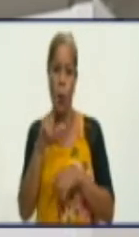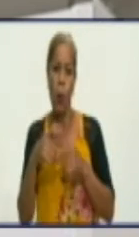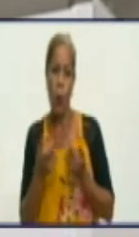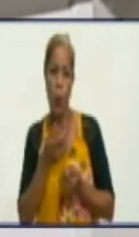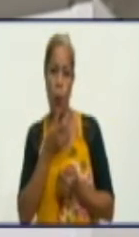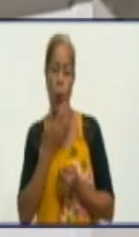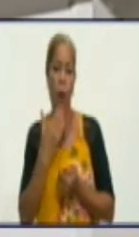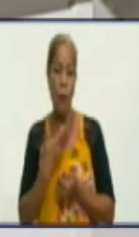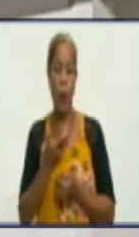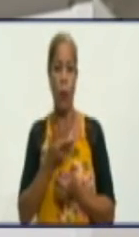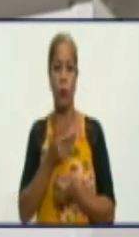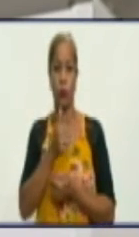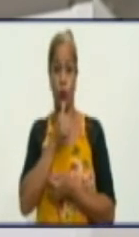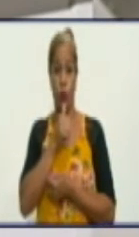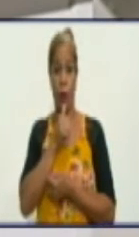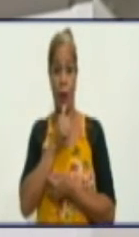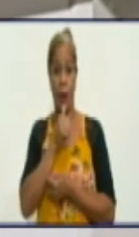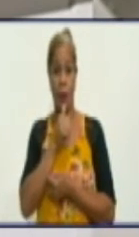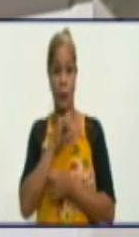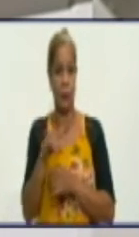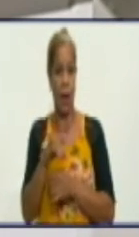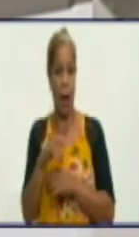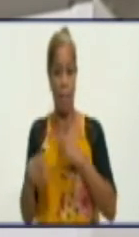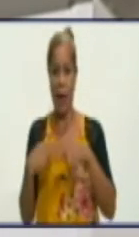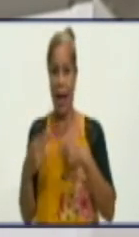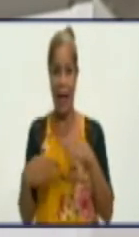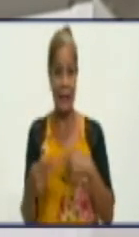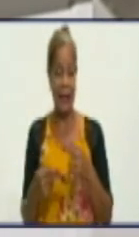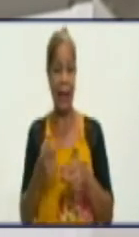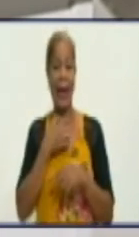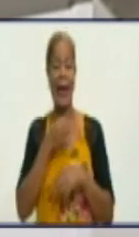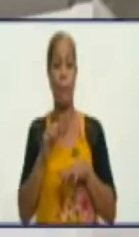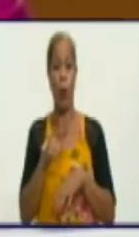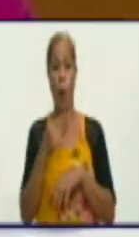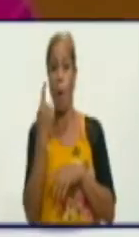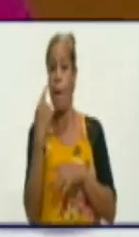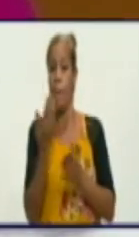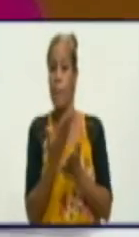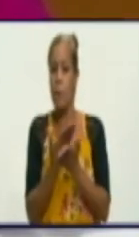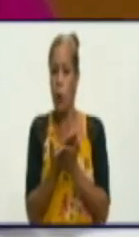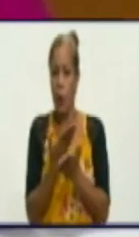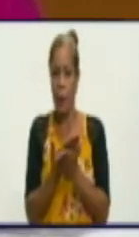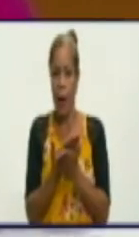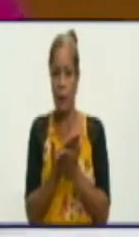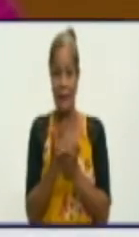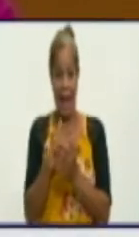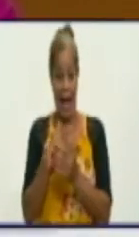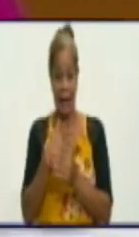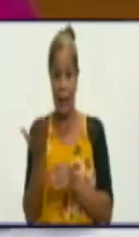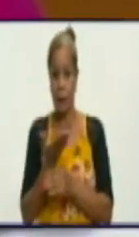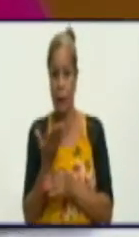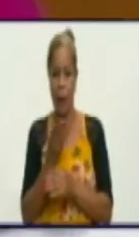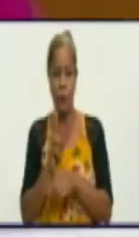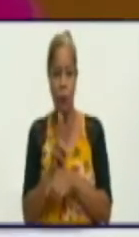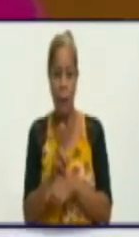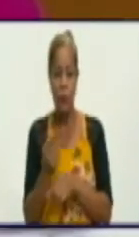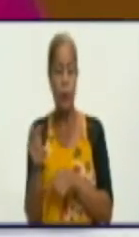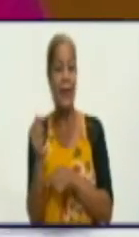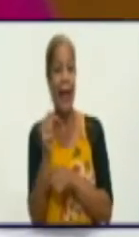mi PCR está negativo, ya yo me voy y se van mis contactos también de alta. Es decir que, entonces es preferible estar unos